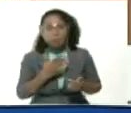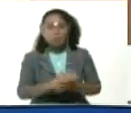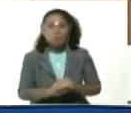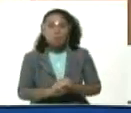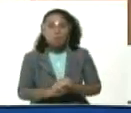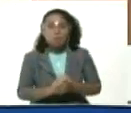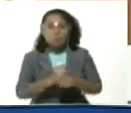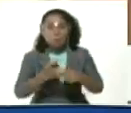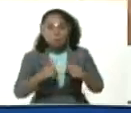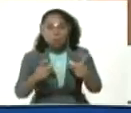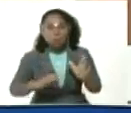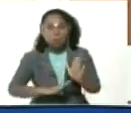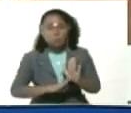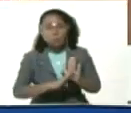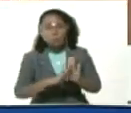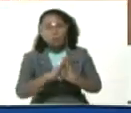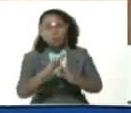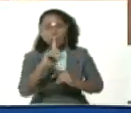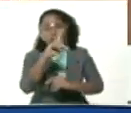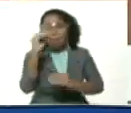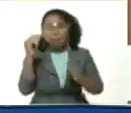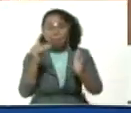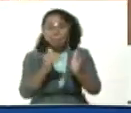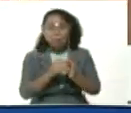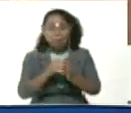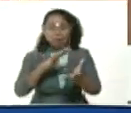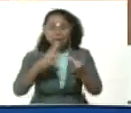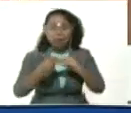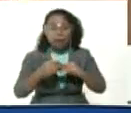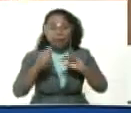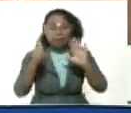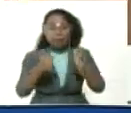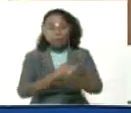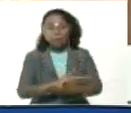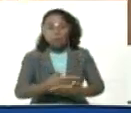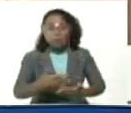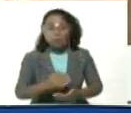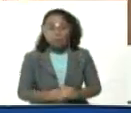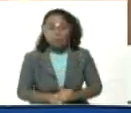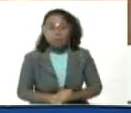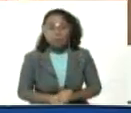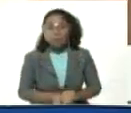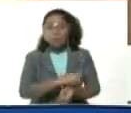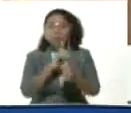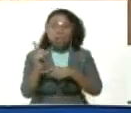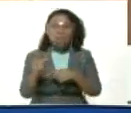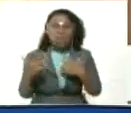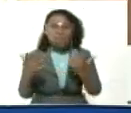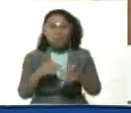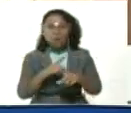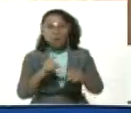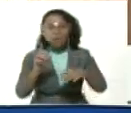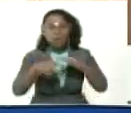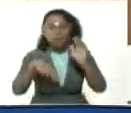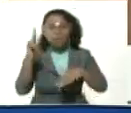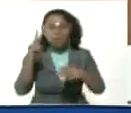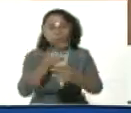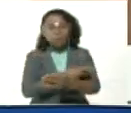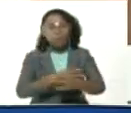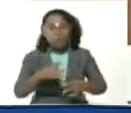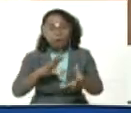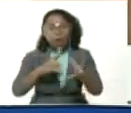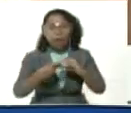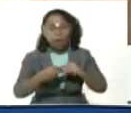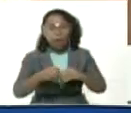Si pudimos crecer de 100.000 CLAP a 6.000.000, ¿qué es esto de crecer a 12 millones de CLAP? O